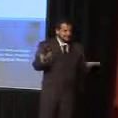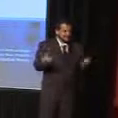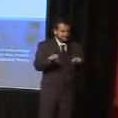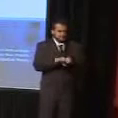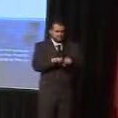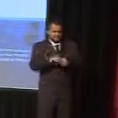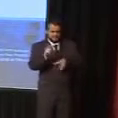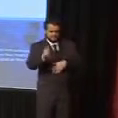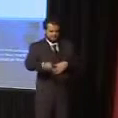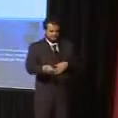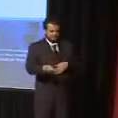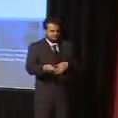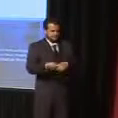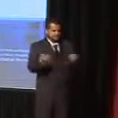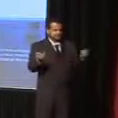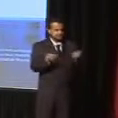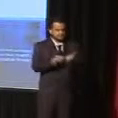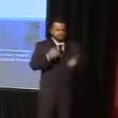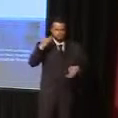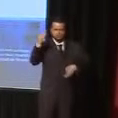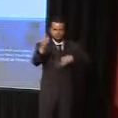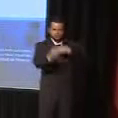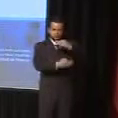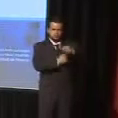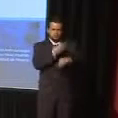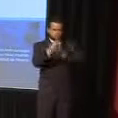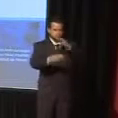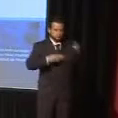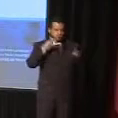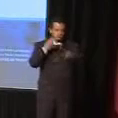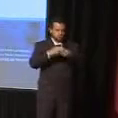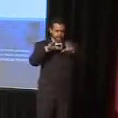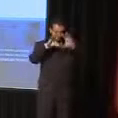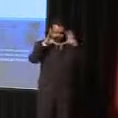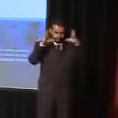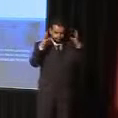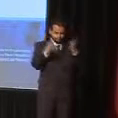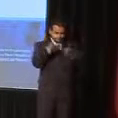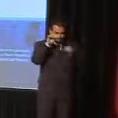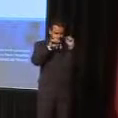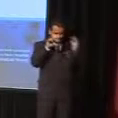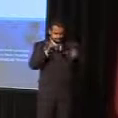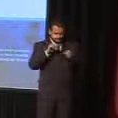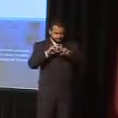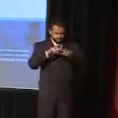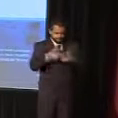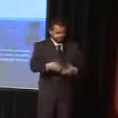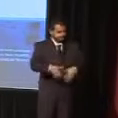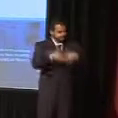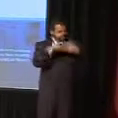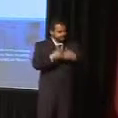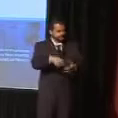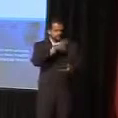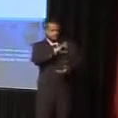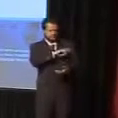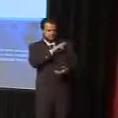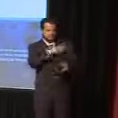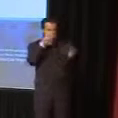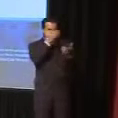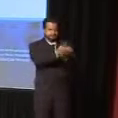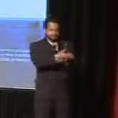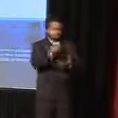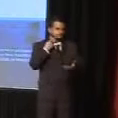detectado en todas las regiones del mundo en donde se involucran las empresas privadas en la política que se está dando un fenómeno